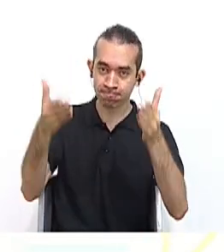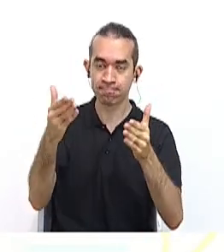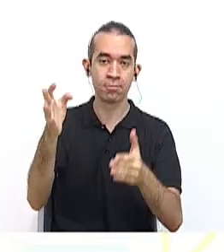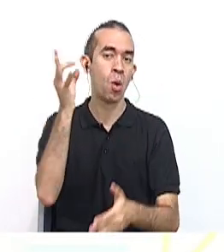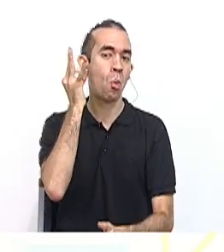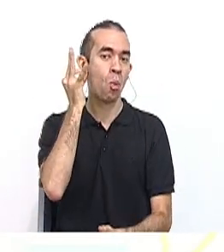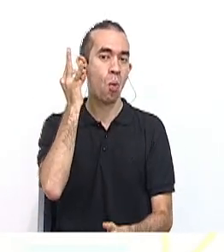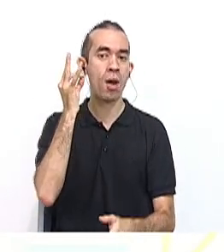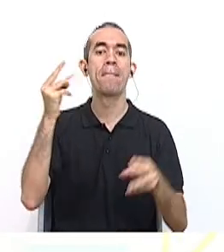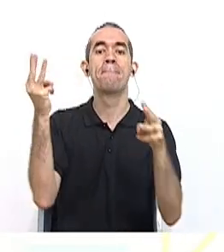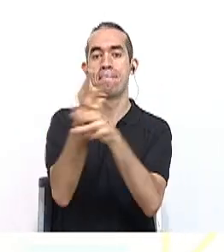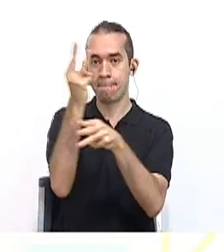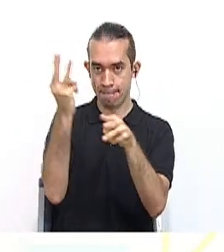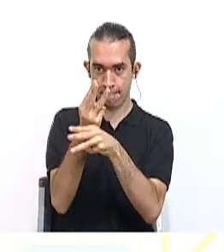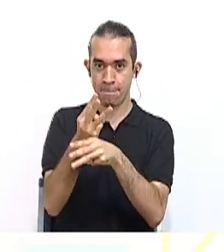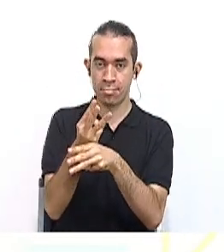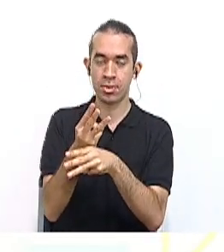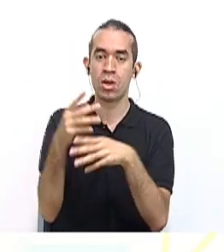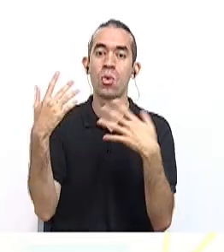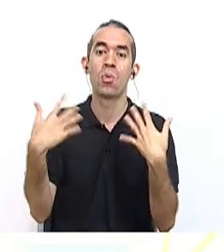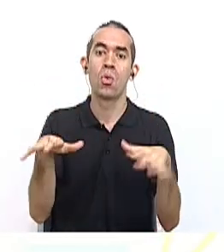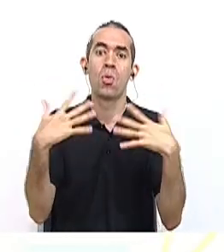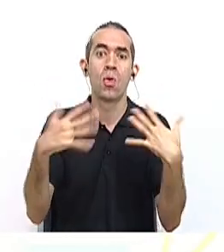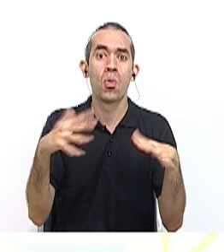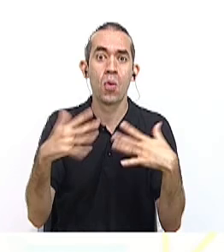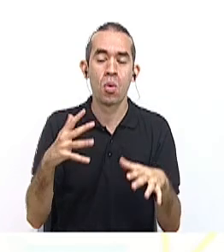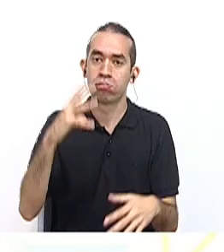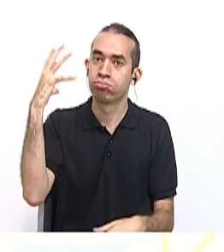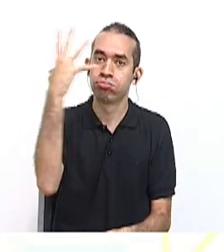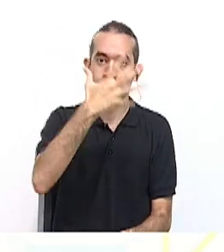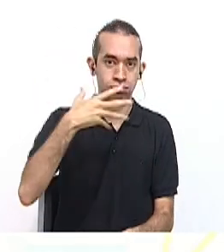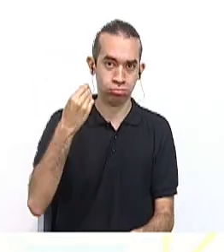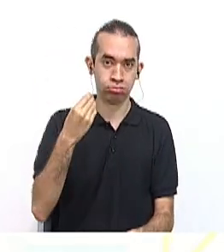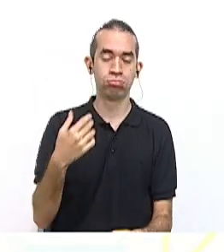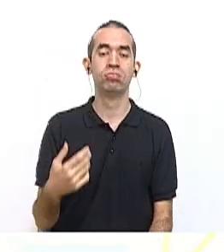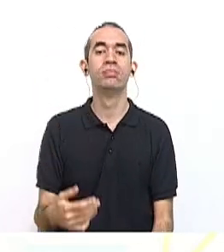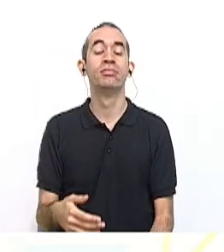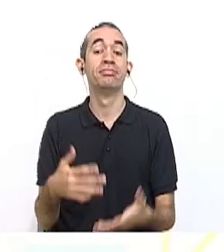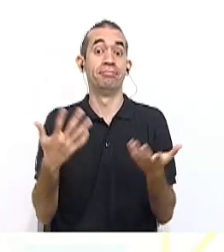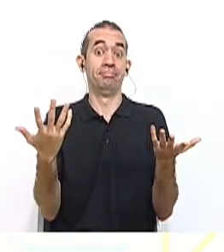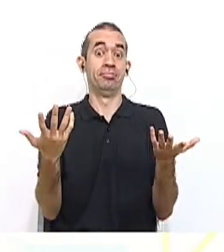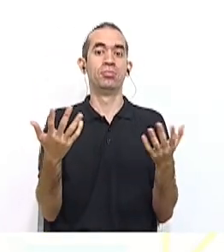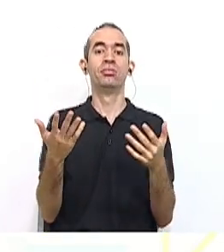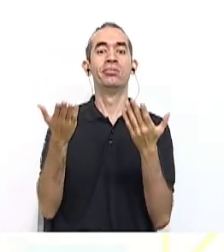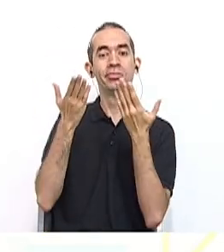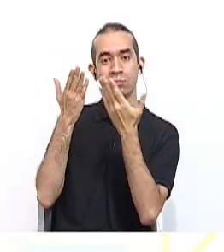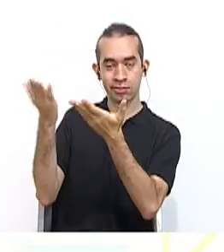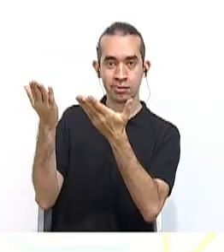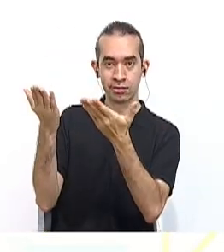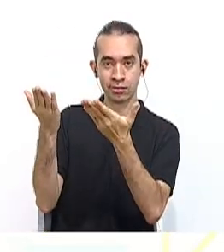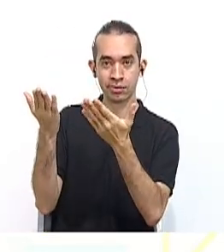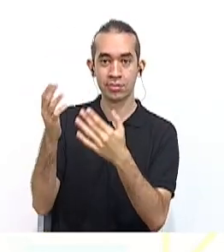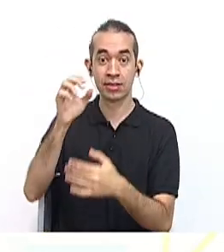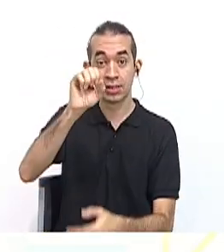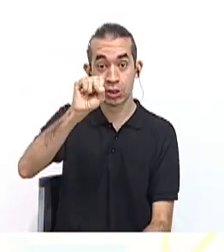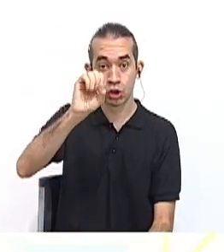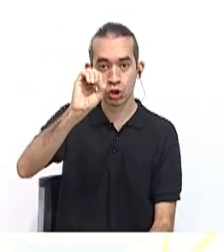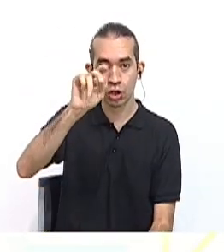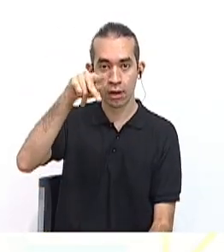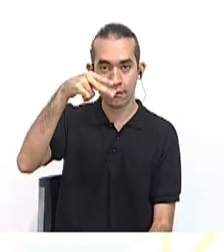a mujeres matemáticas. Imagínense qué lindo. Entonces tenemos a